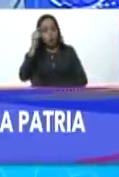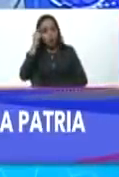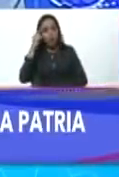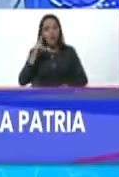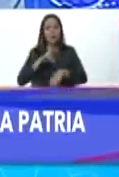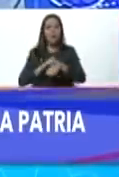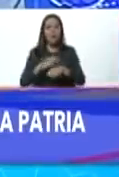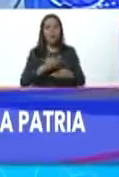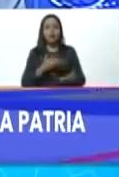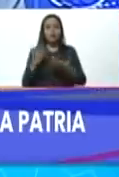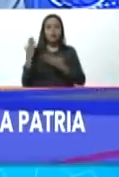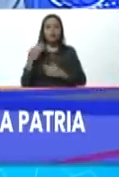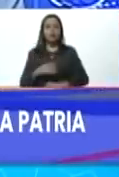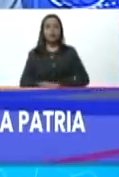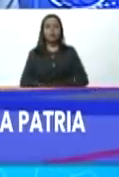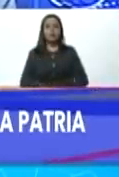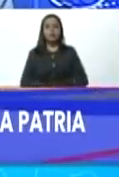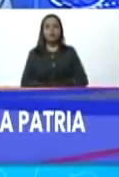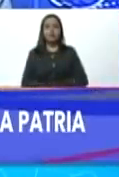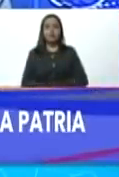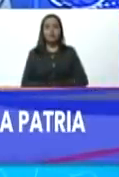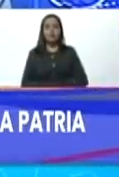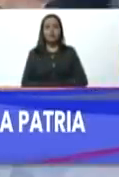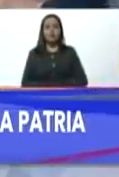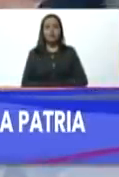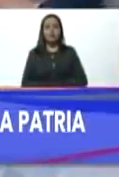Médico. Adelante, Winnel de Rosario.